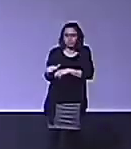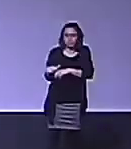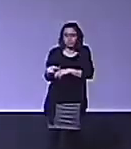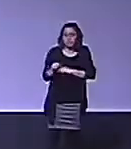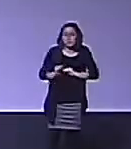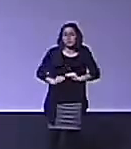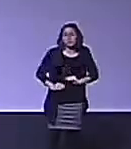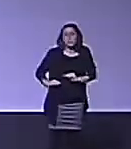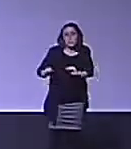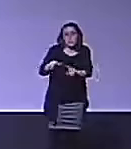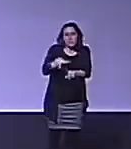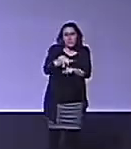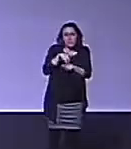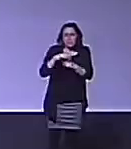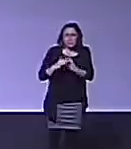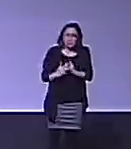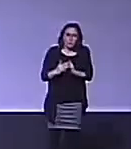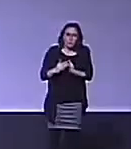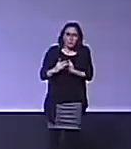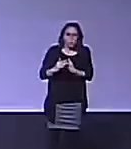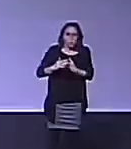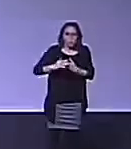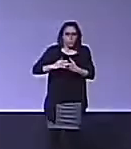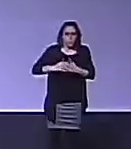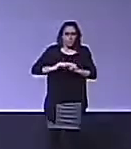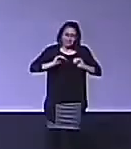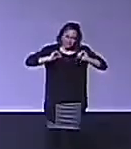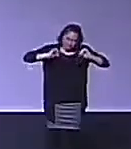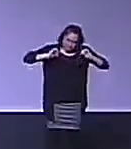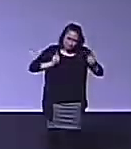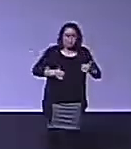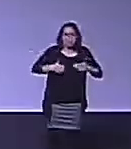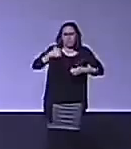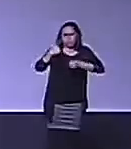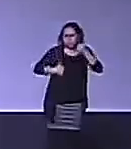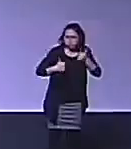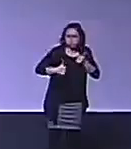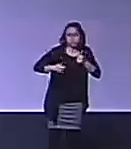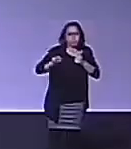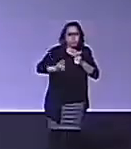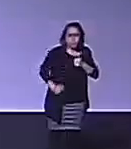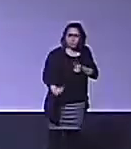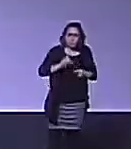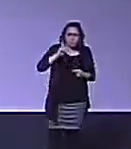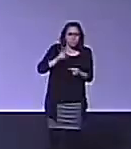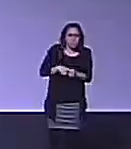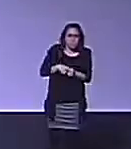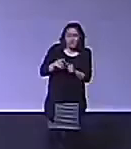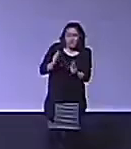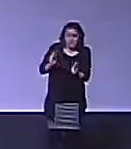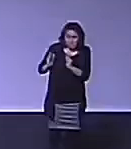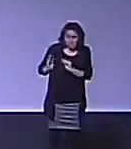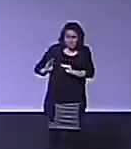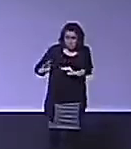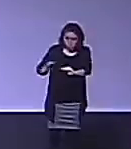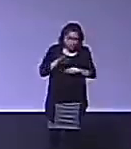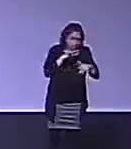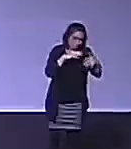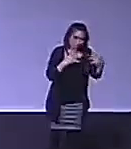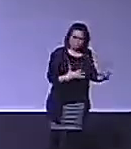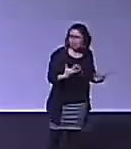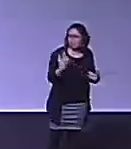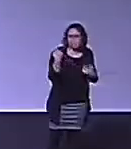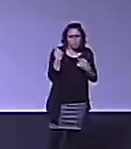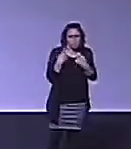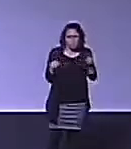vosotras os echasteis a un frontón y empezasteis a competir profesionalmente eran muy diferentes a las